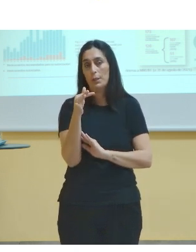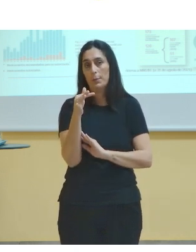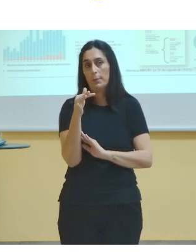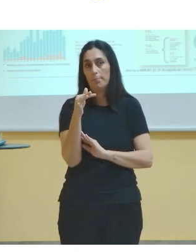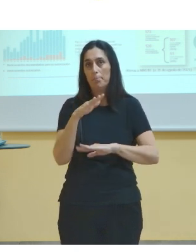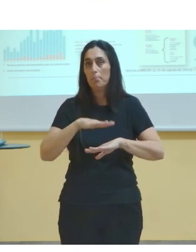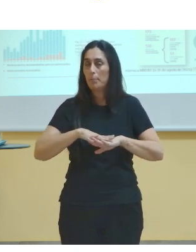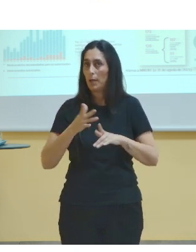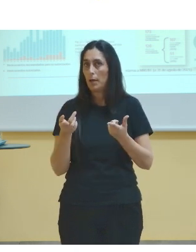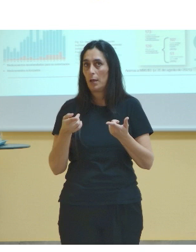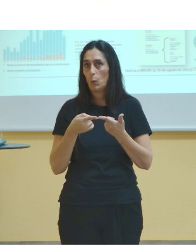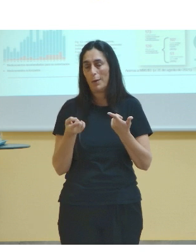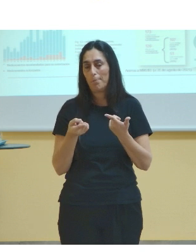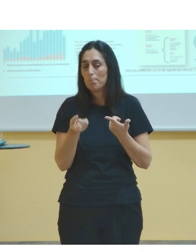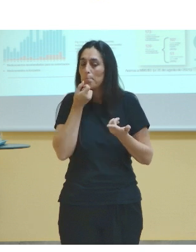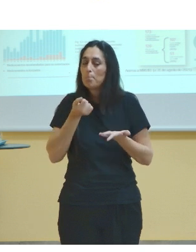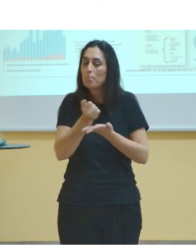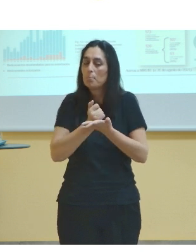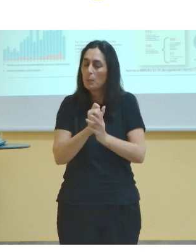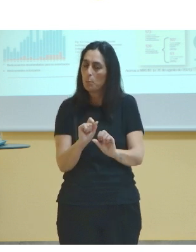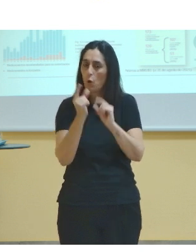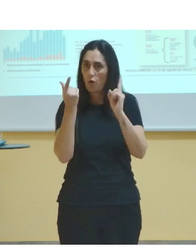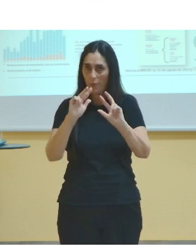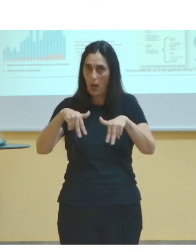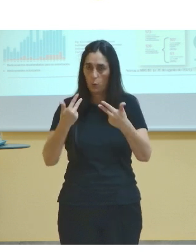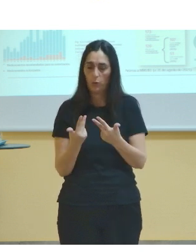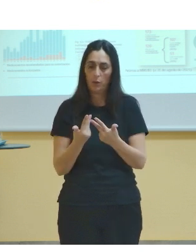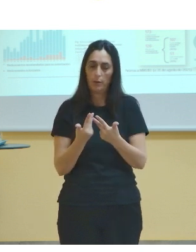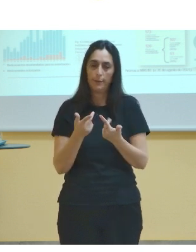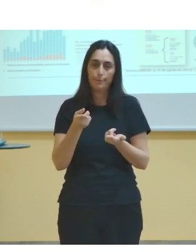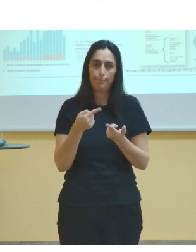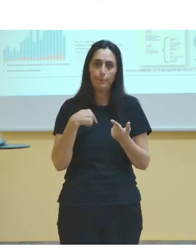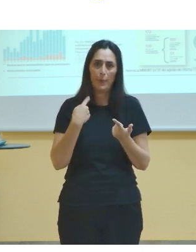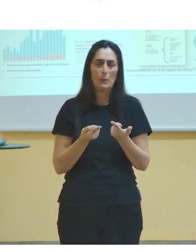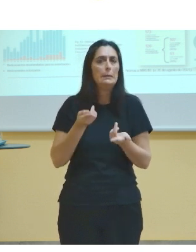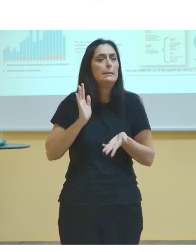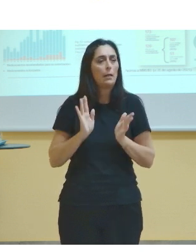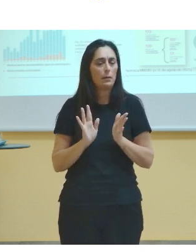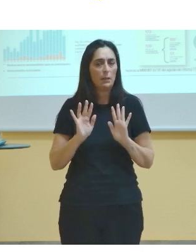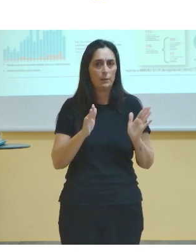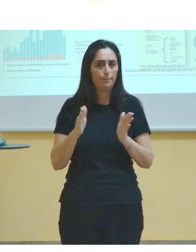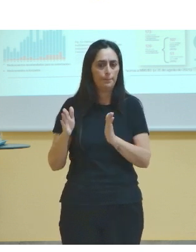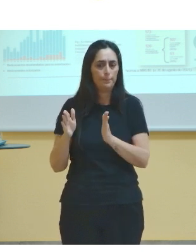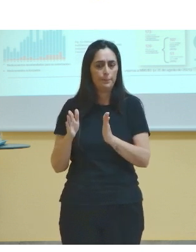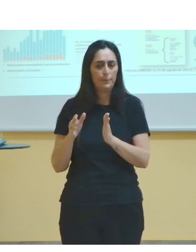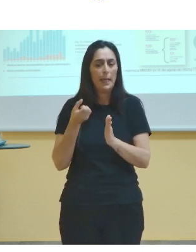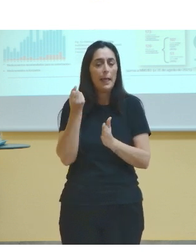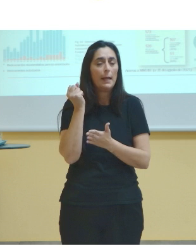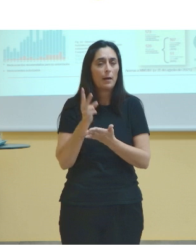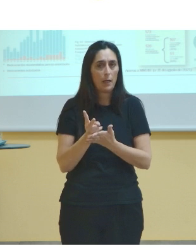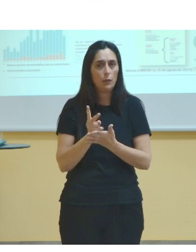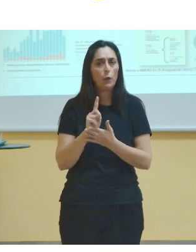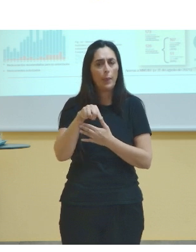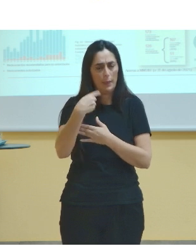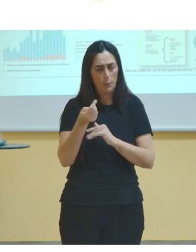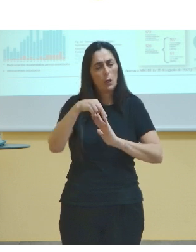convirtiéndose en medicina. Y luego, en un tratamiento. es también otro reto, que luego hablaré también